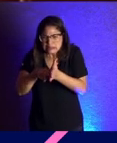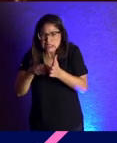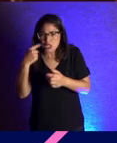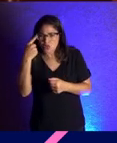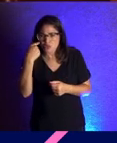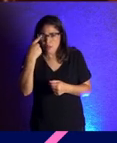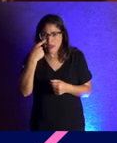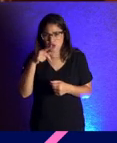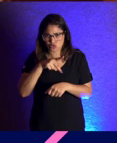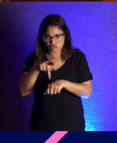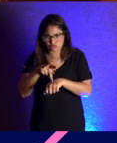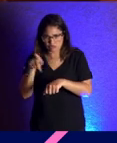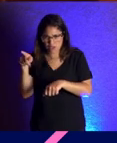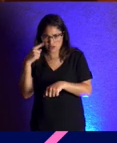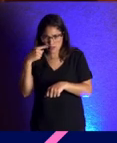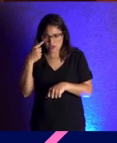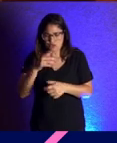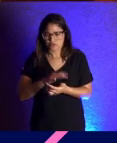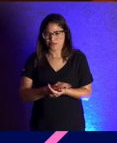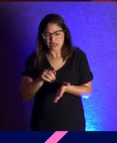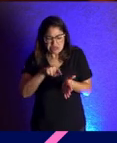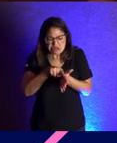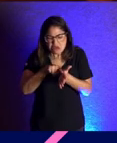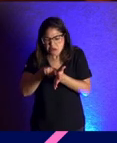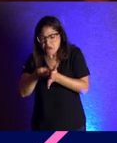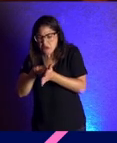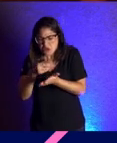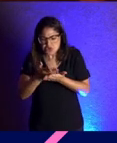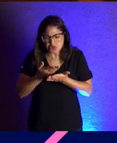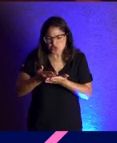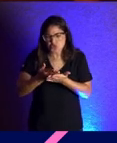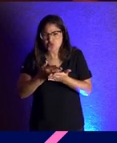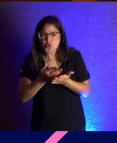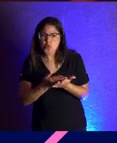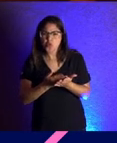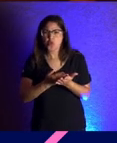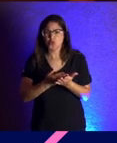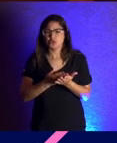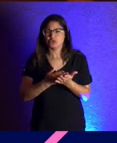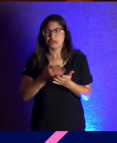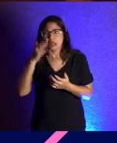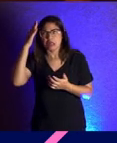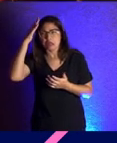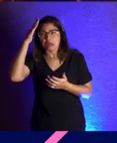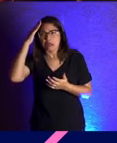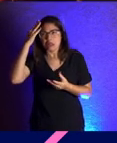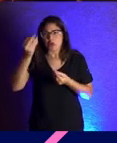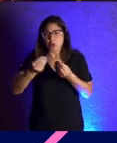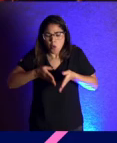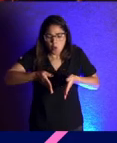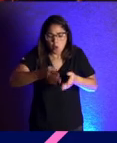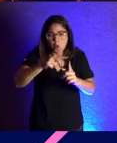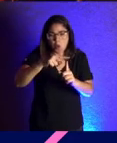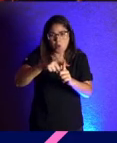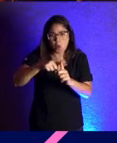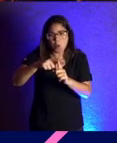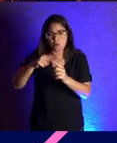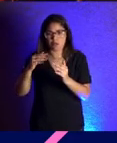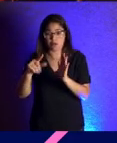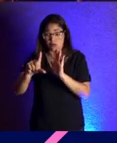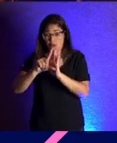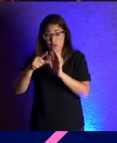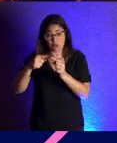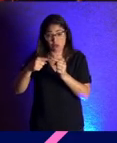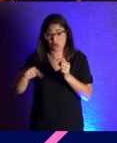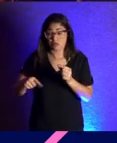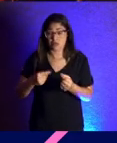con estudios controlados, ¿no? Simulando cosas clandestinas en diferentes partes del país. Pero bueno, sí ha sido un proceso